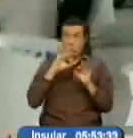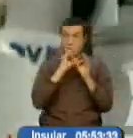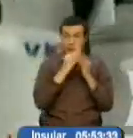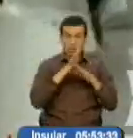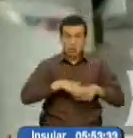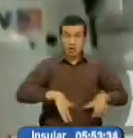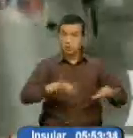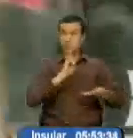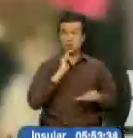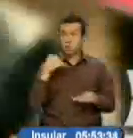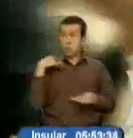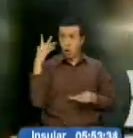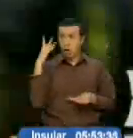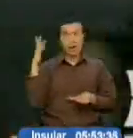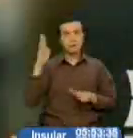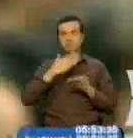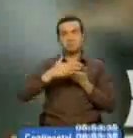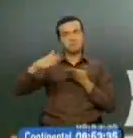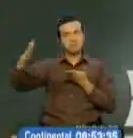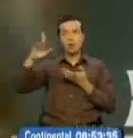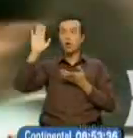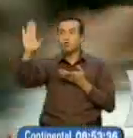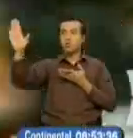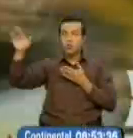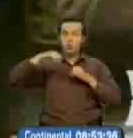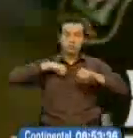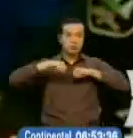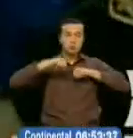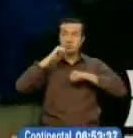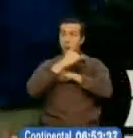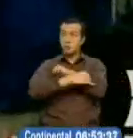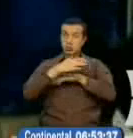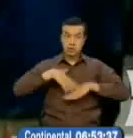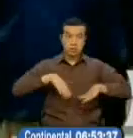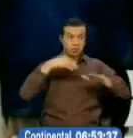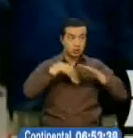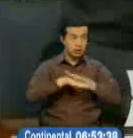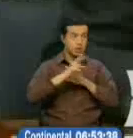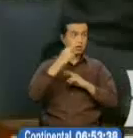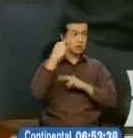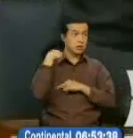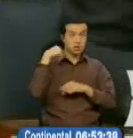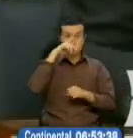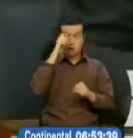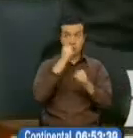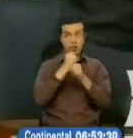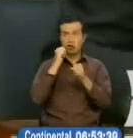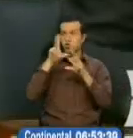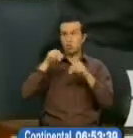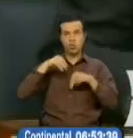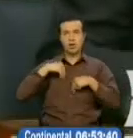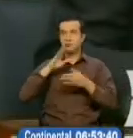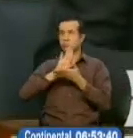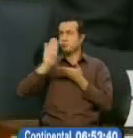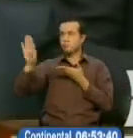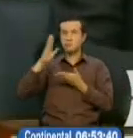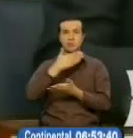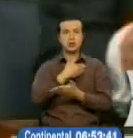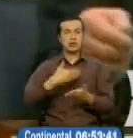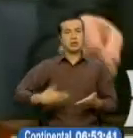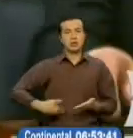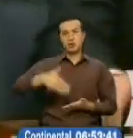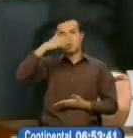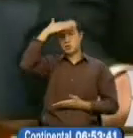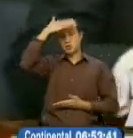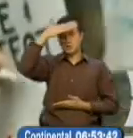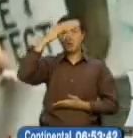en territorio estadounidense o que no hayan tramitado su ingreso en ese país para asumir un puesto de trabajo. Desde la Casa Blanca, el presidente Donald